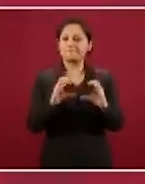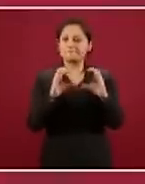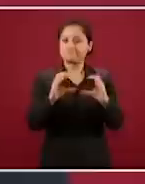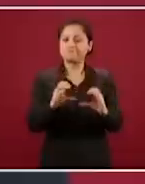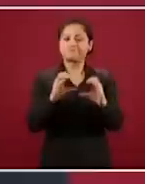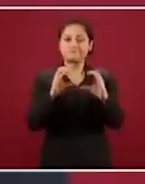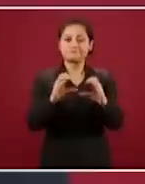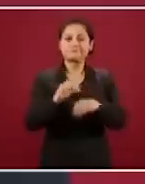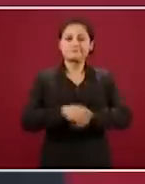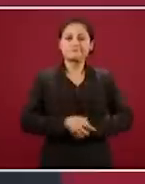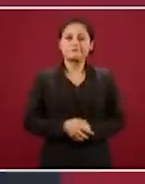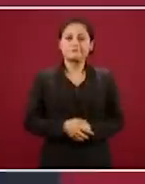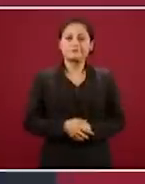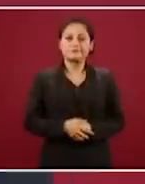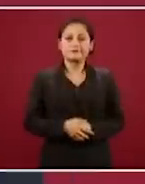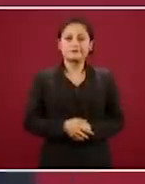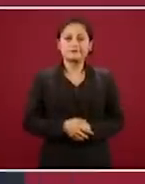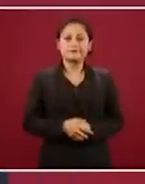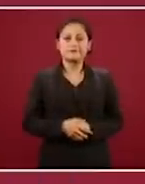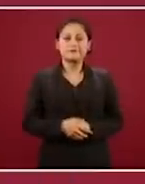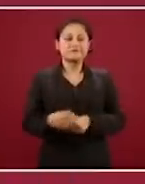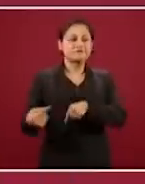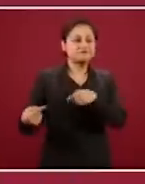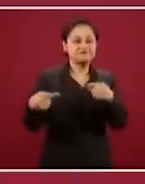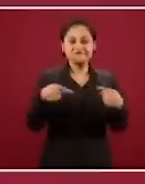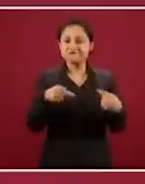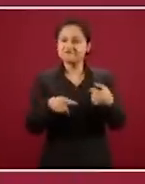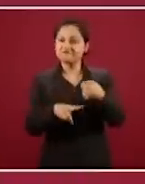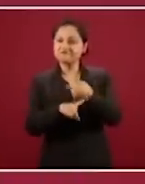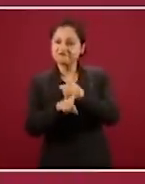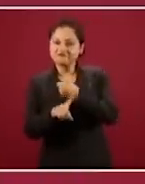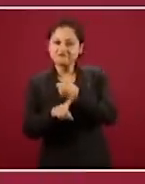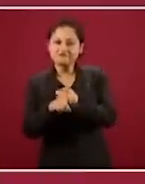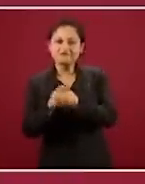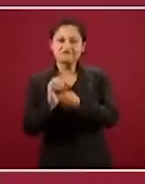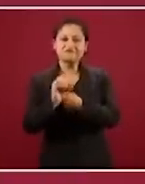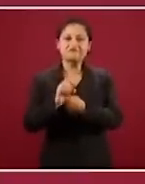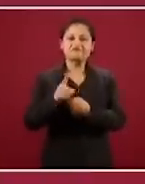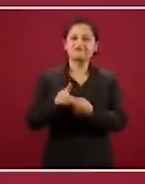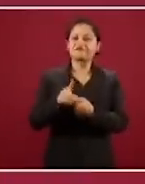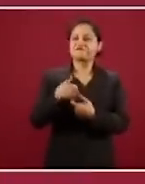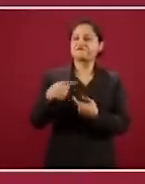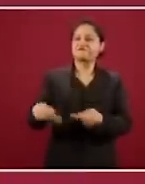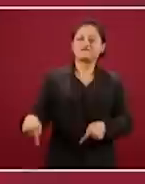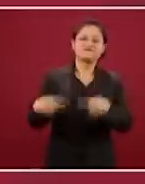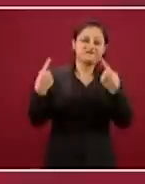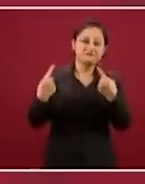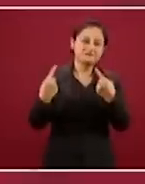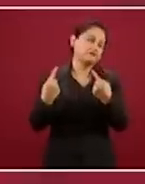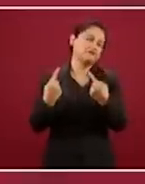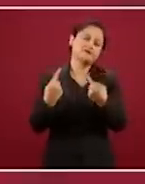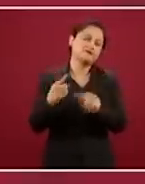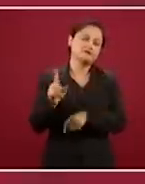Nada de pleitos y enemistades y confrontaciones.